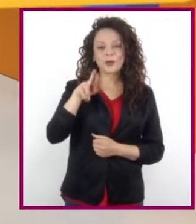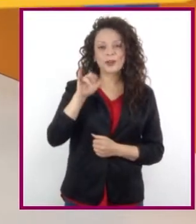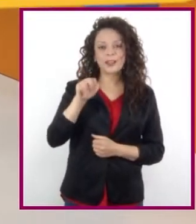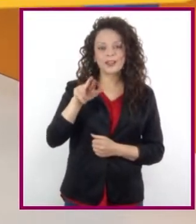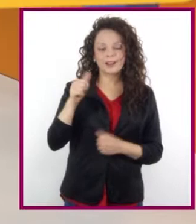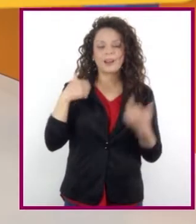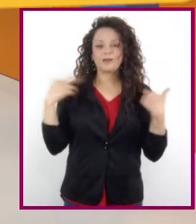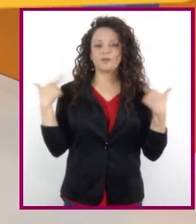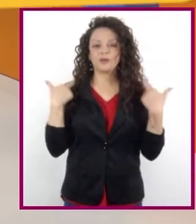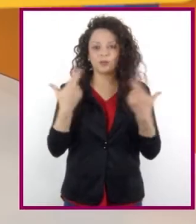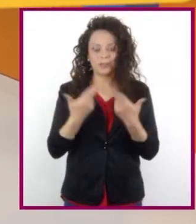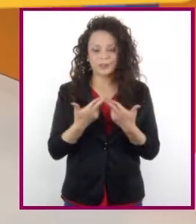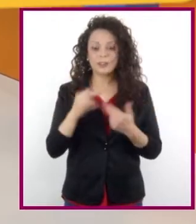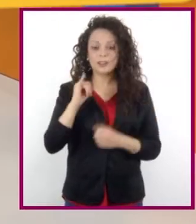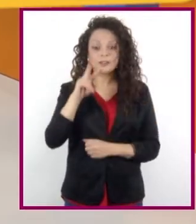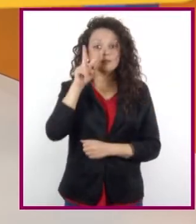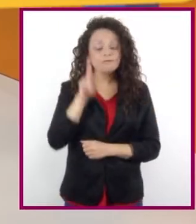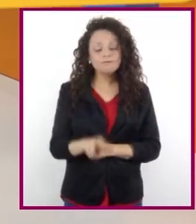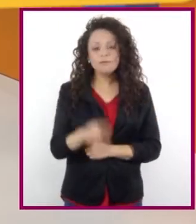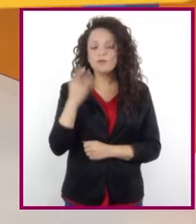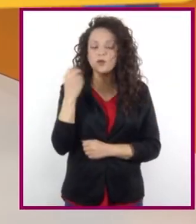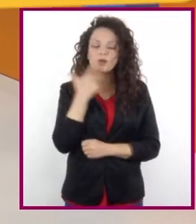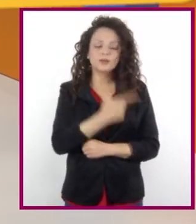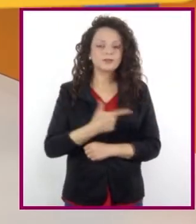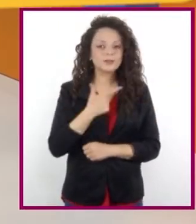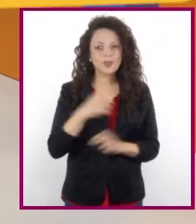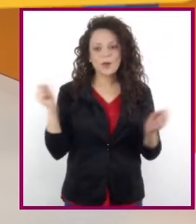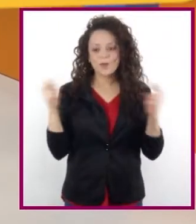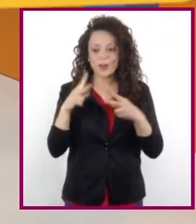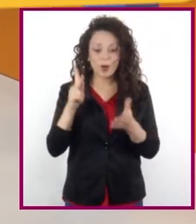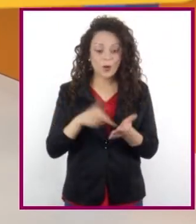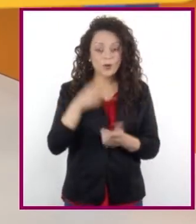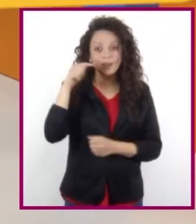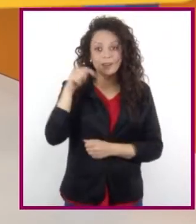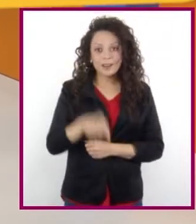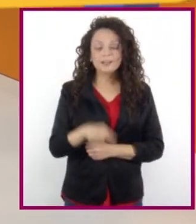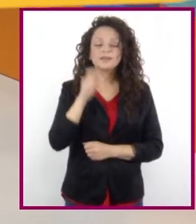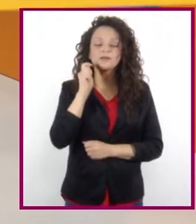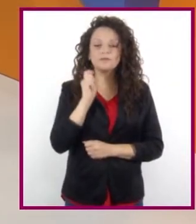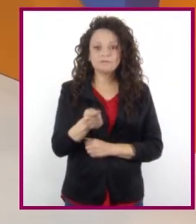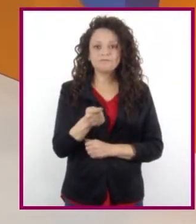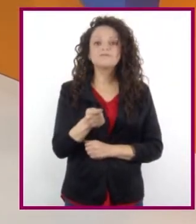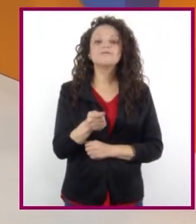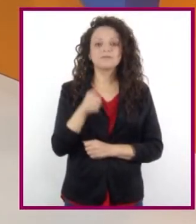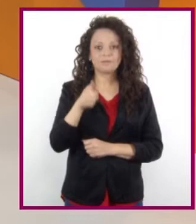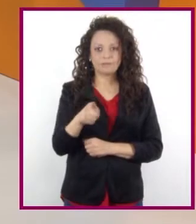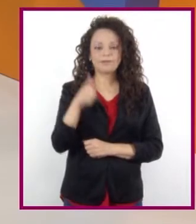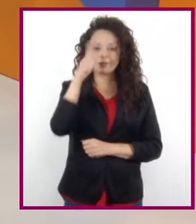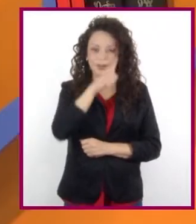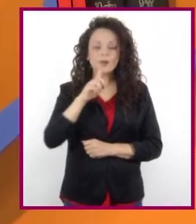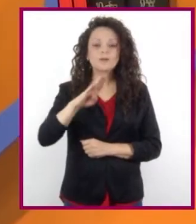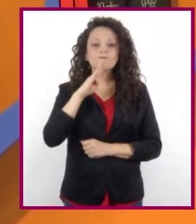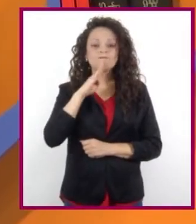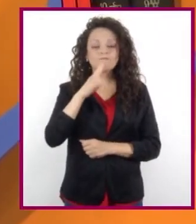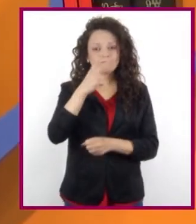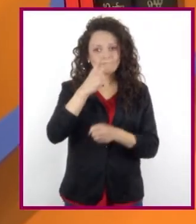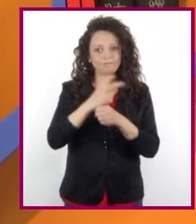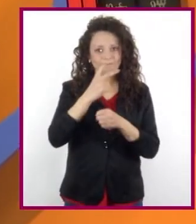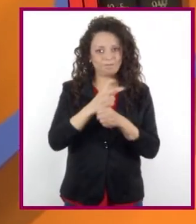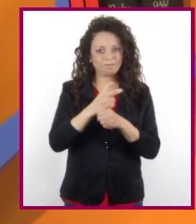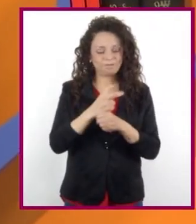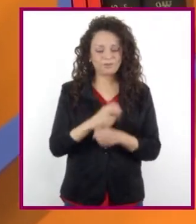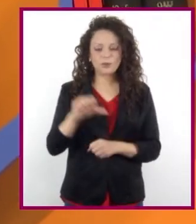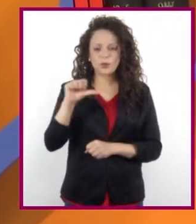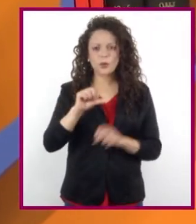González y efectivamente, es un gusto encontrarnos por aquí en una sesión más de Lengua Materna 2. Hoy